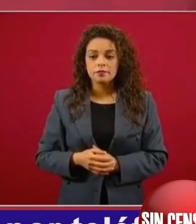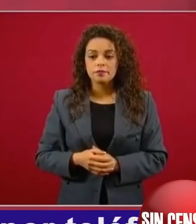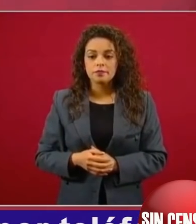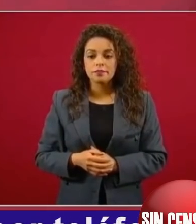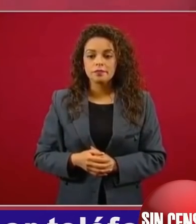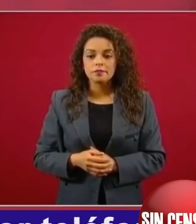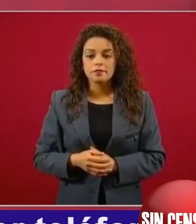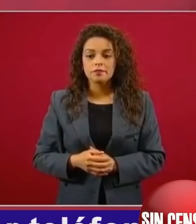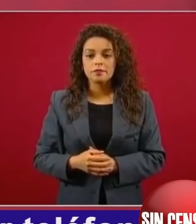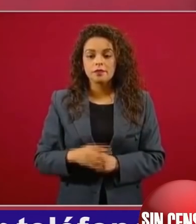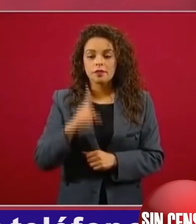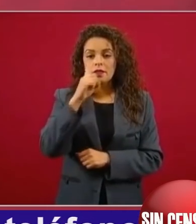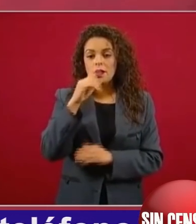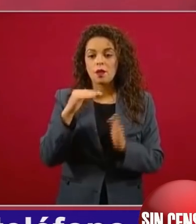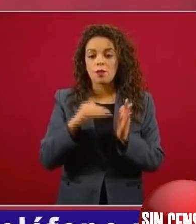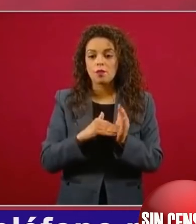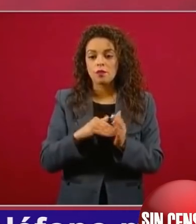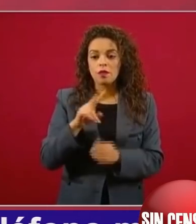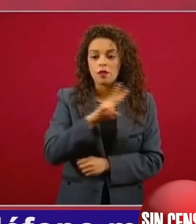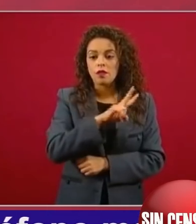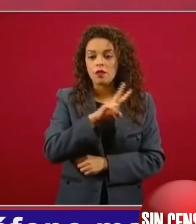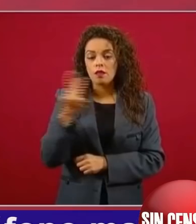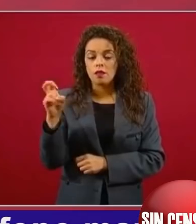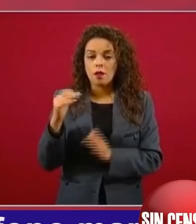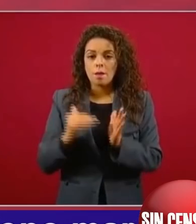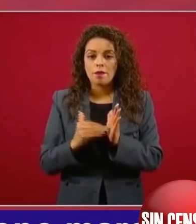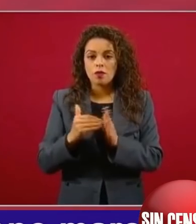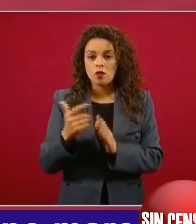1.200 millones de pesos adicionales.